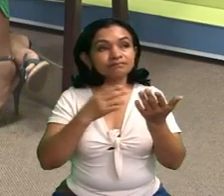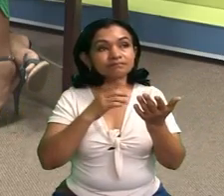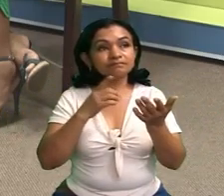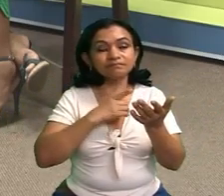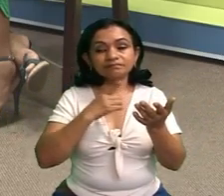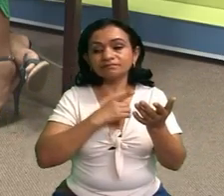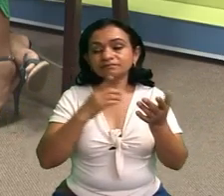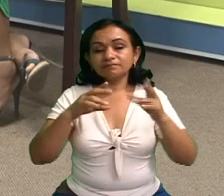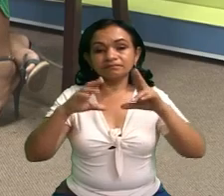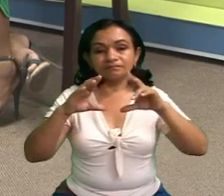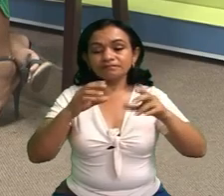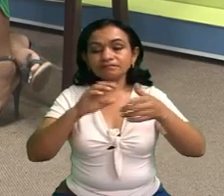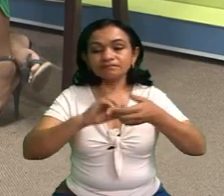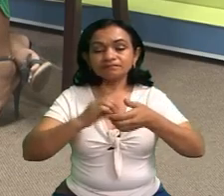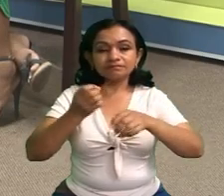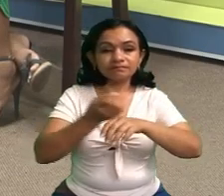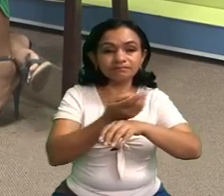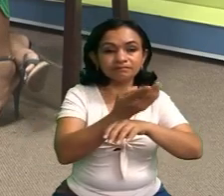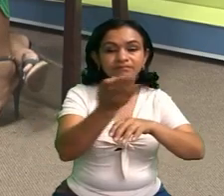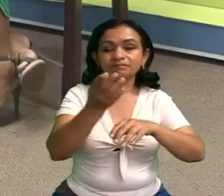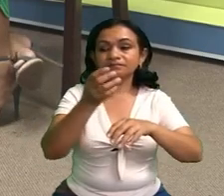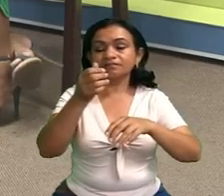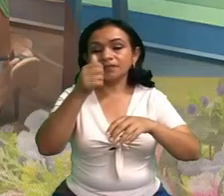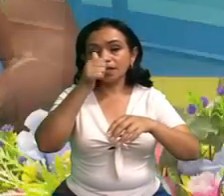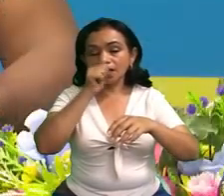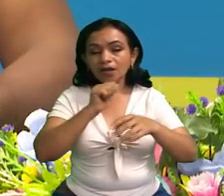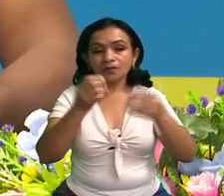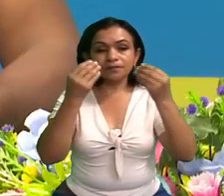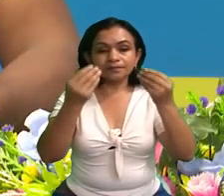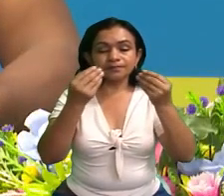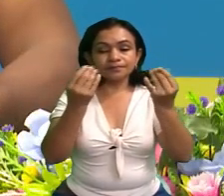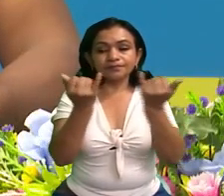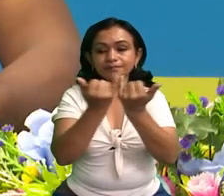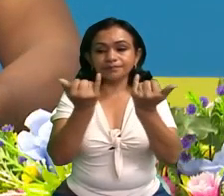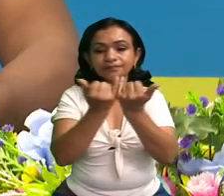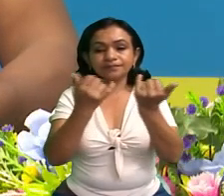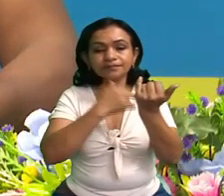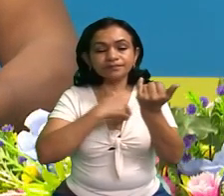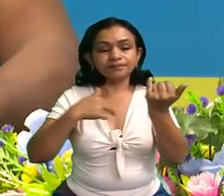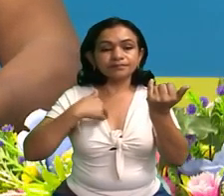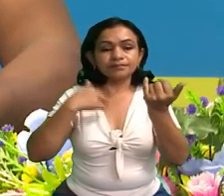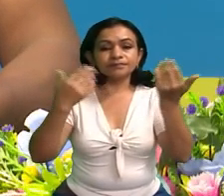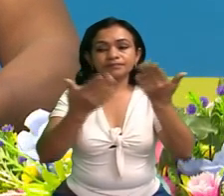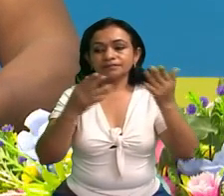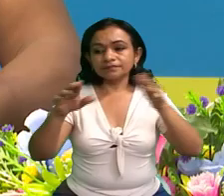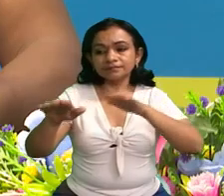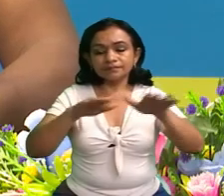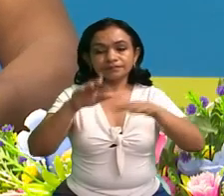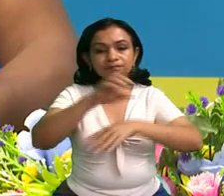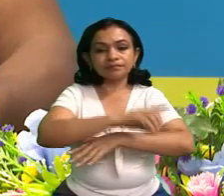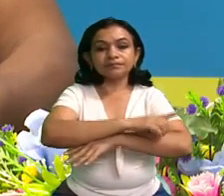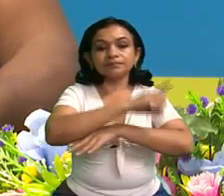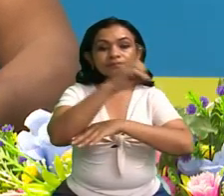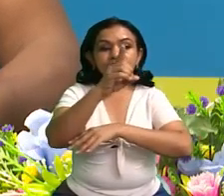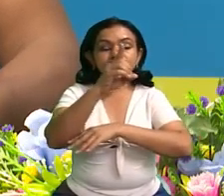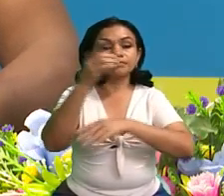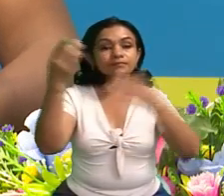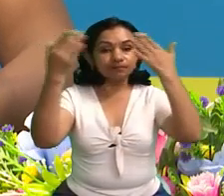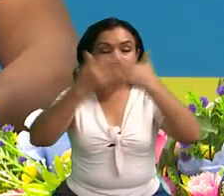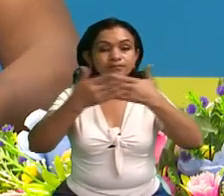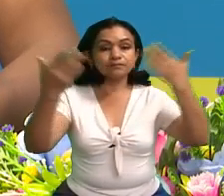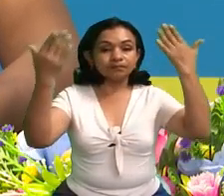amigo televidente, los consejos: tomar bastante agua, usar crema hidratante. Si no en el día, pueden hacerlo en la noche. En la noche,